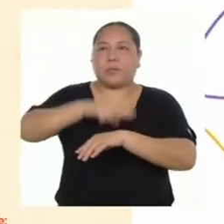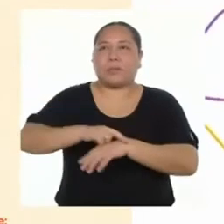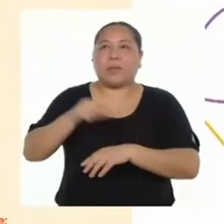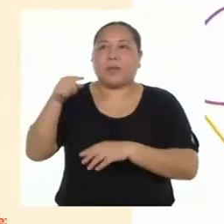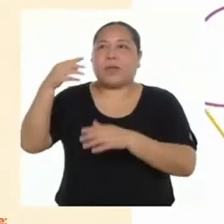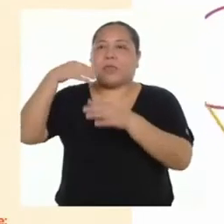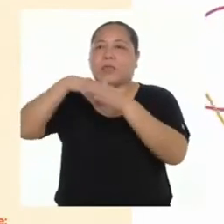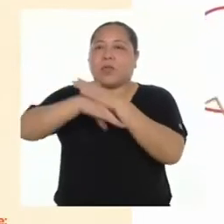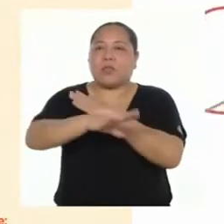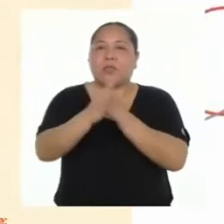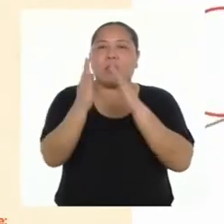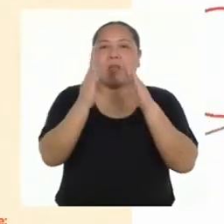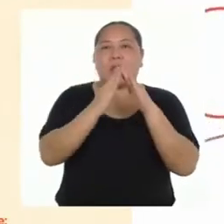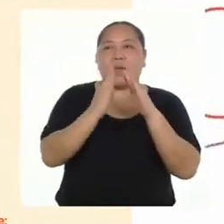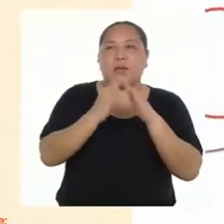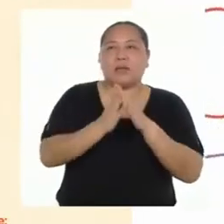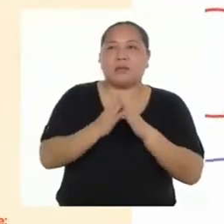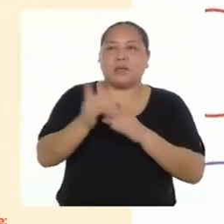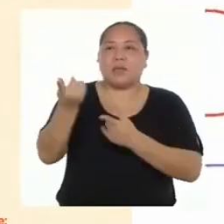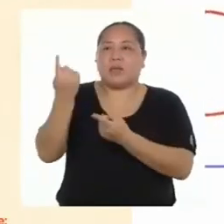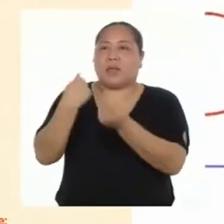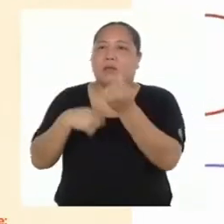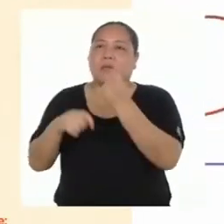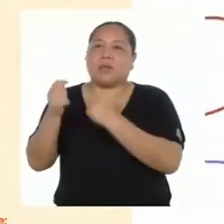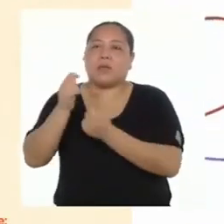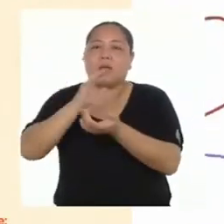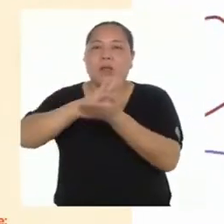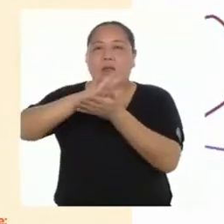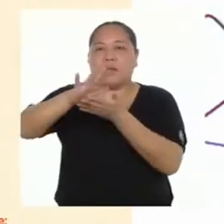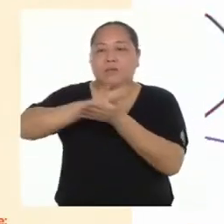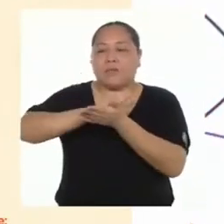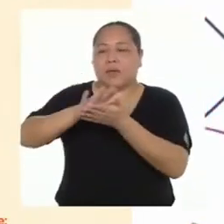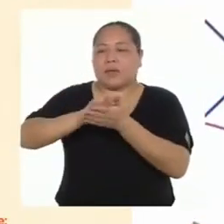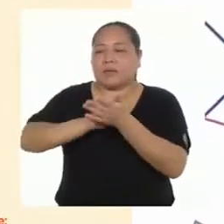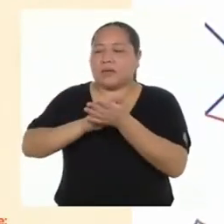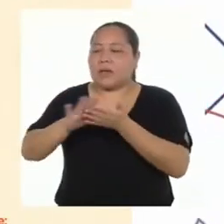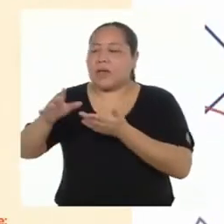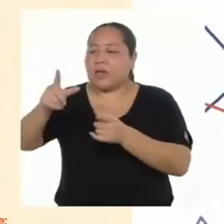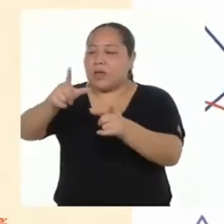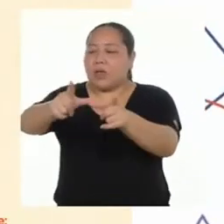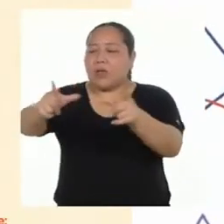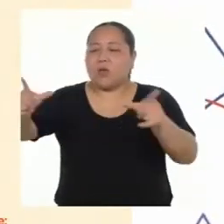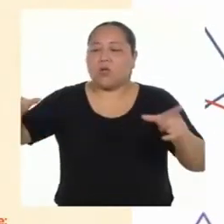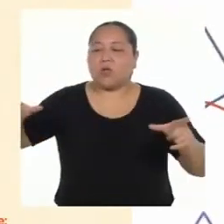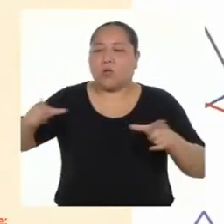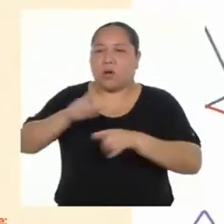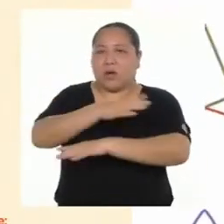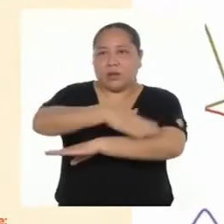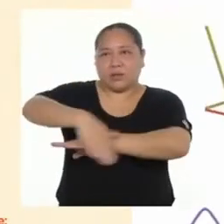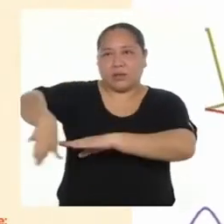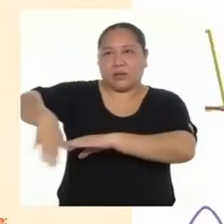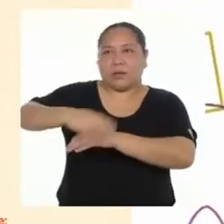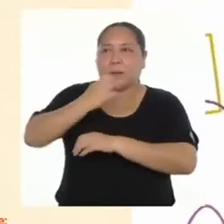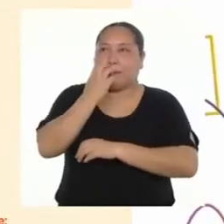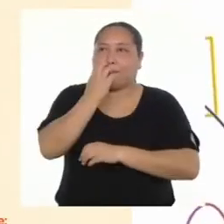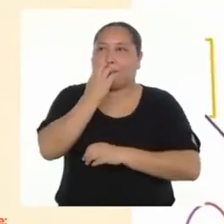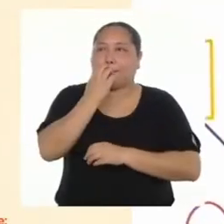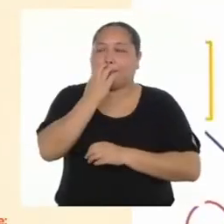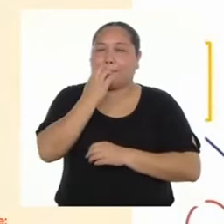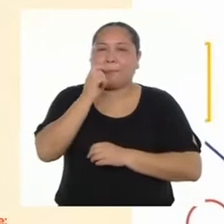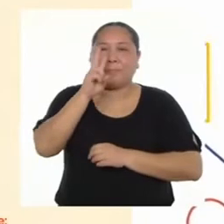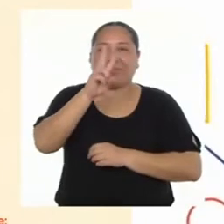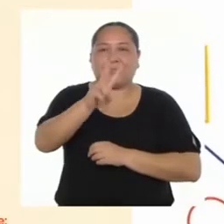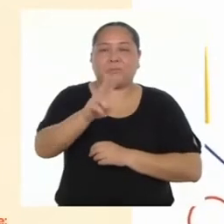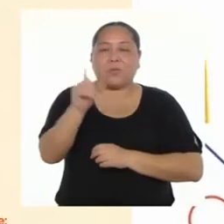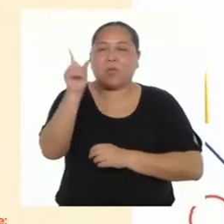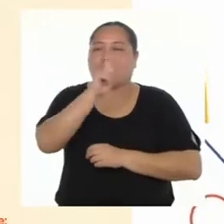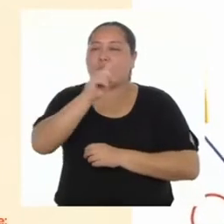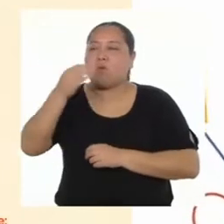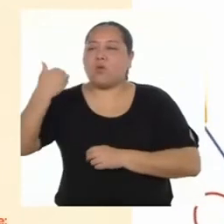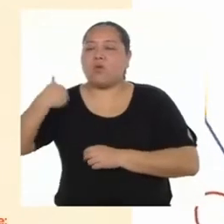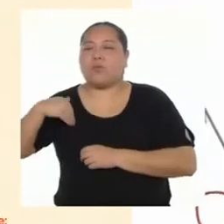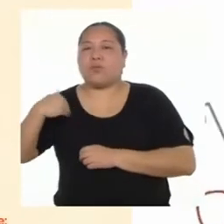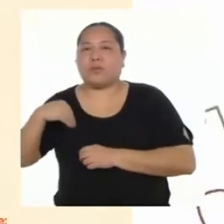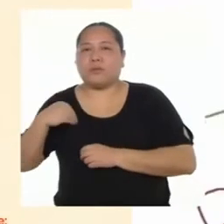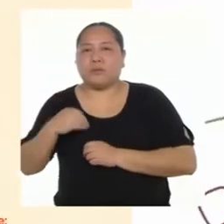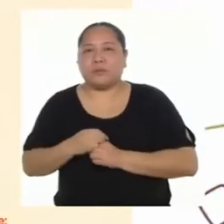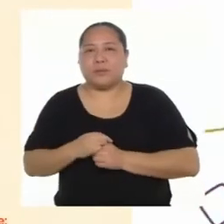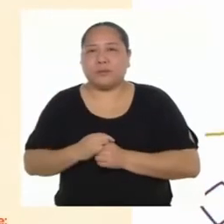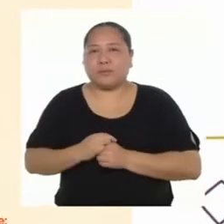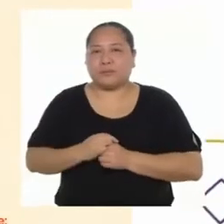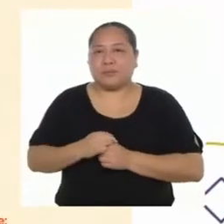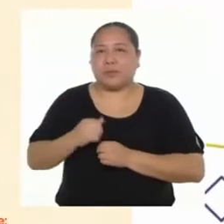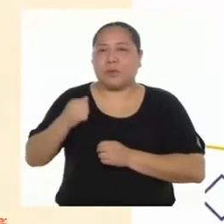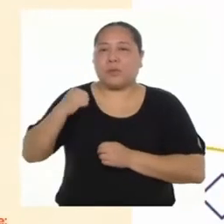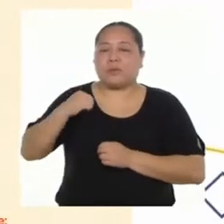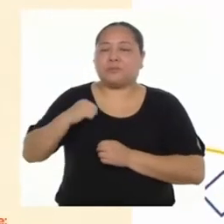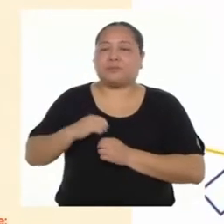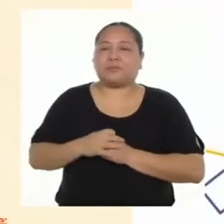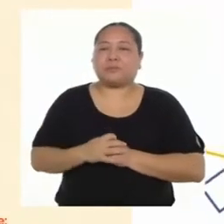origen domiciliarios, comerciales y de limpieza de áreas públicas. 2. Residuos de gestión no municipal. Son aquellos que